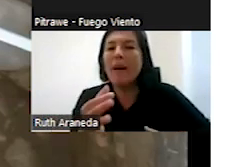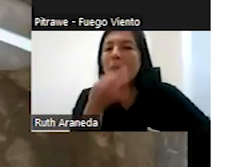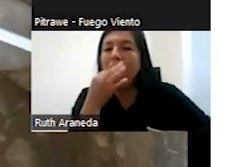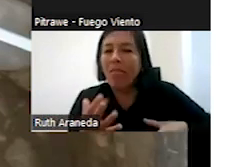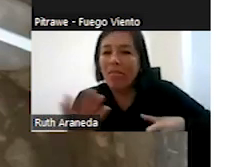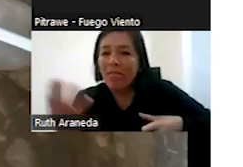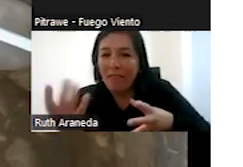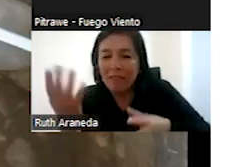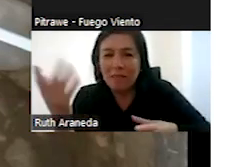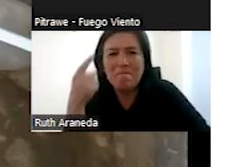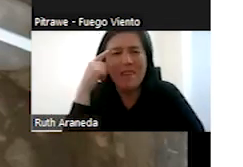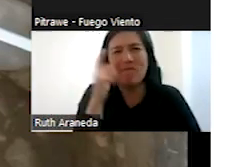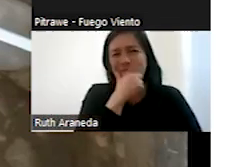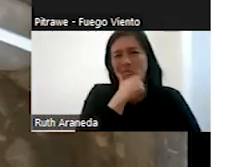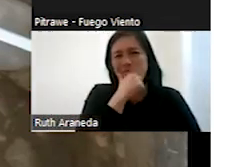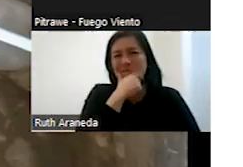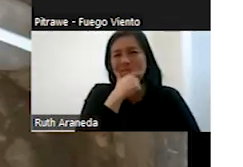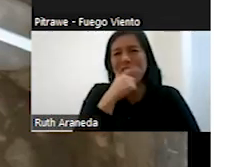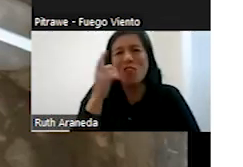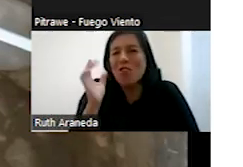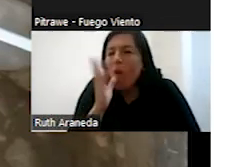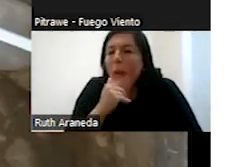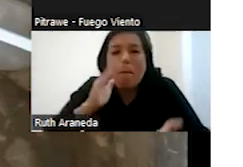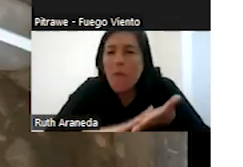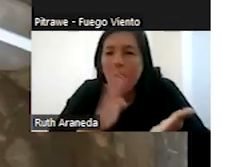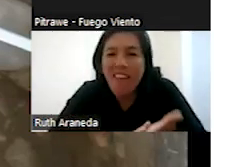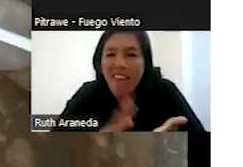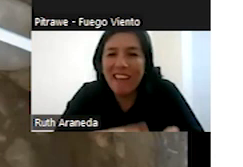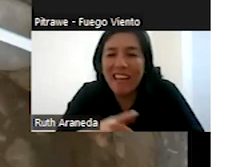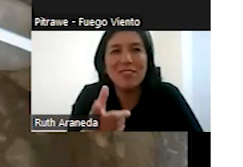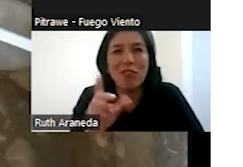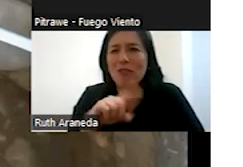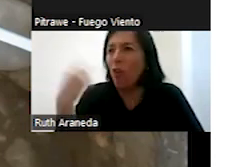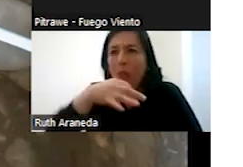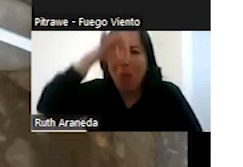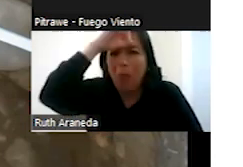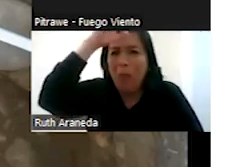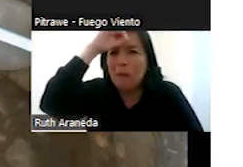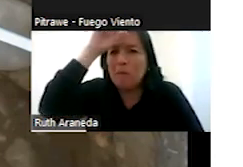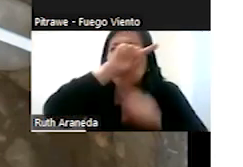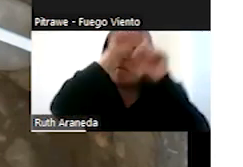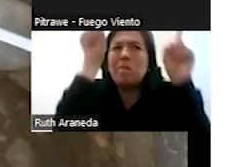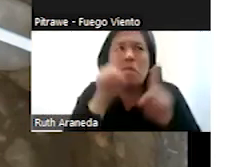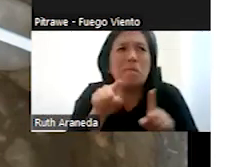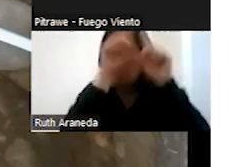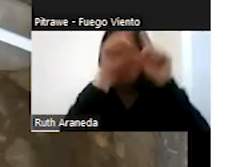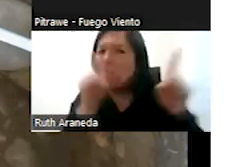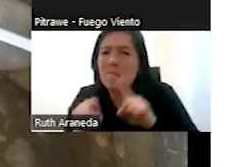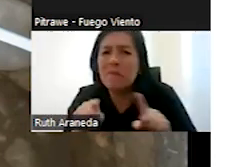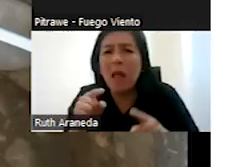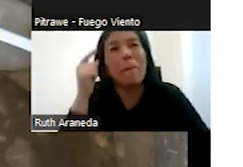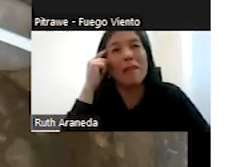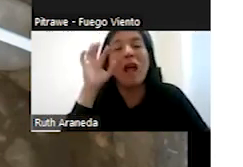muy evidente, digamos, histórico o arqueológico. Es un misterio, y algo precioso que apareció ahí. Obviamente para el transporte de